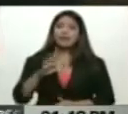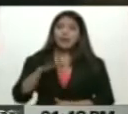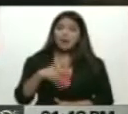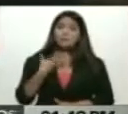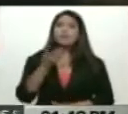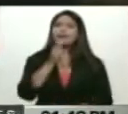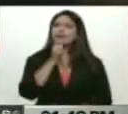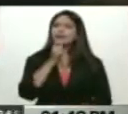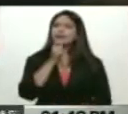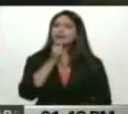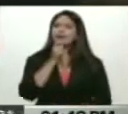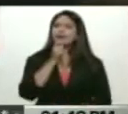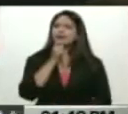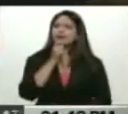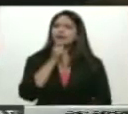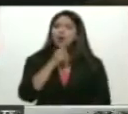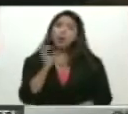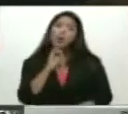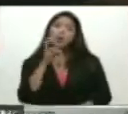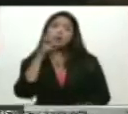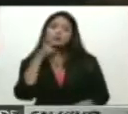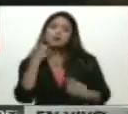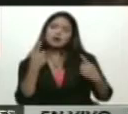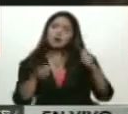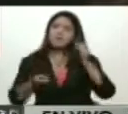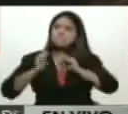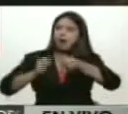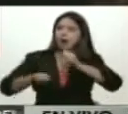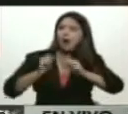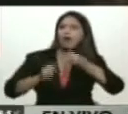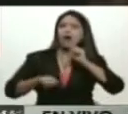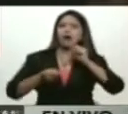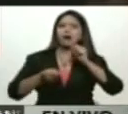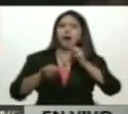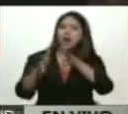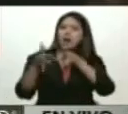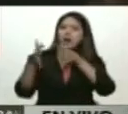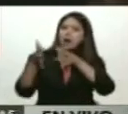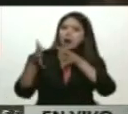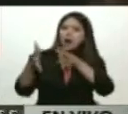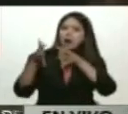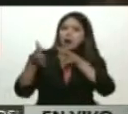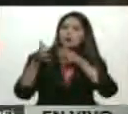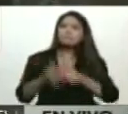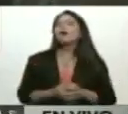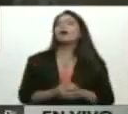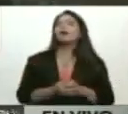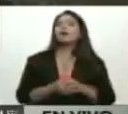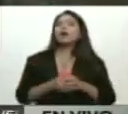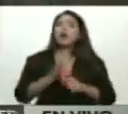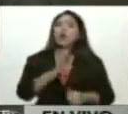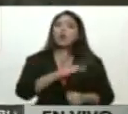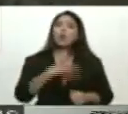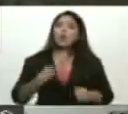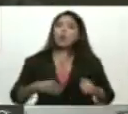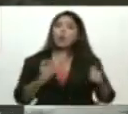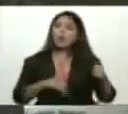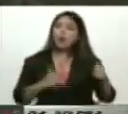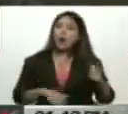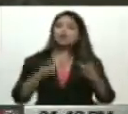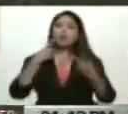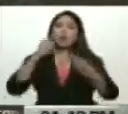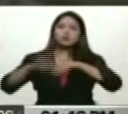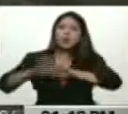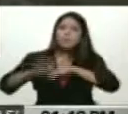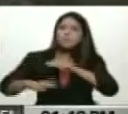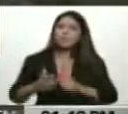pronunciar las bando las las arpas los cuatros los tambores hay verdades que le